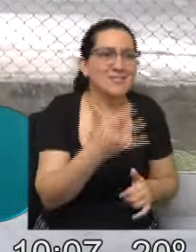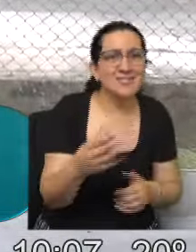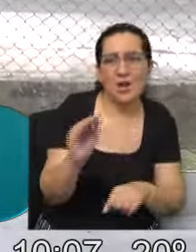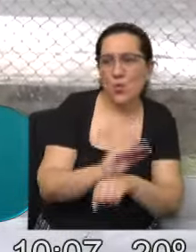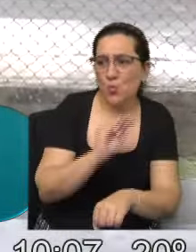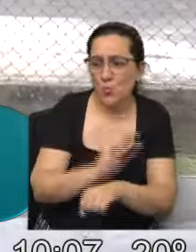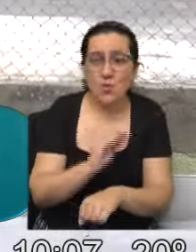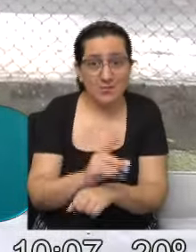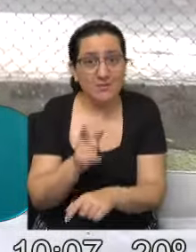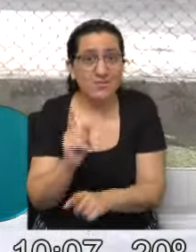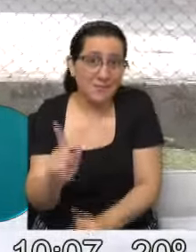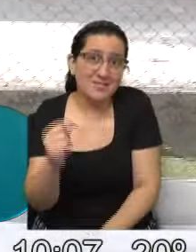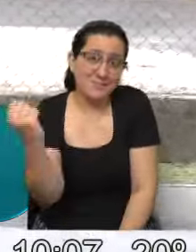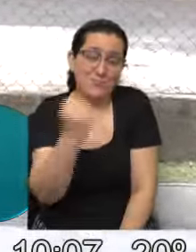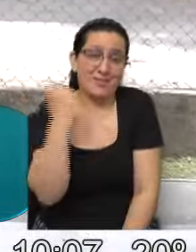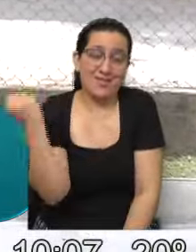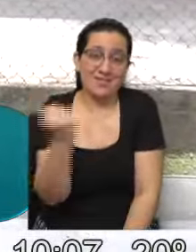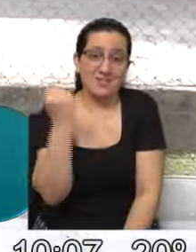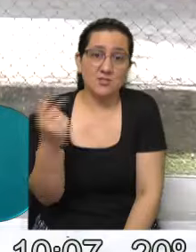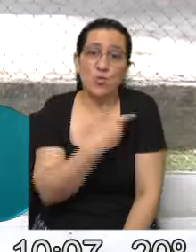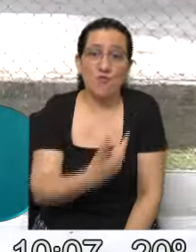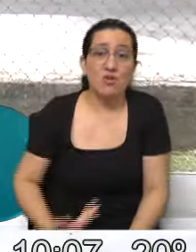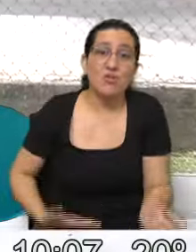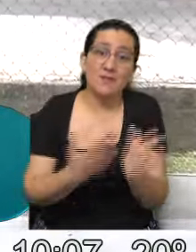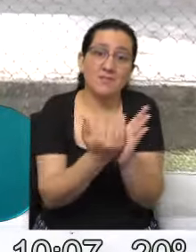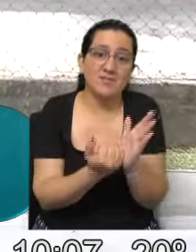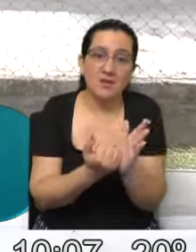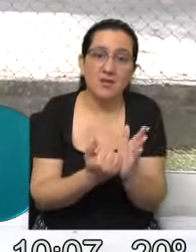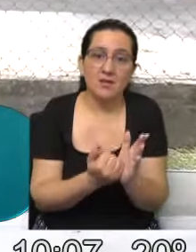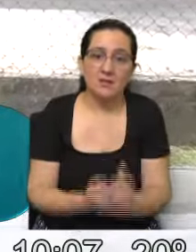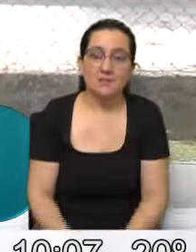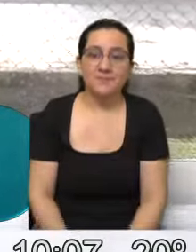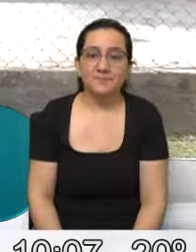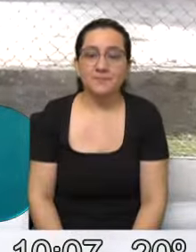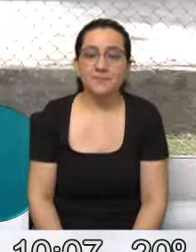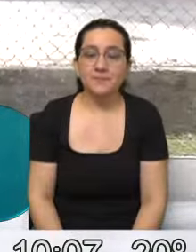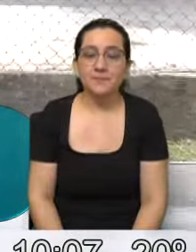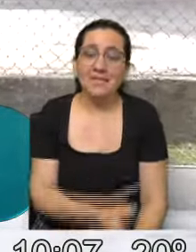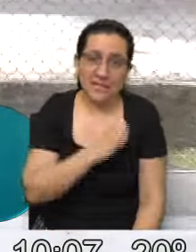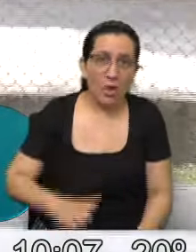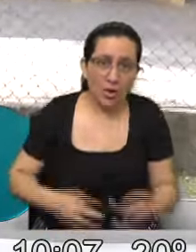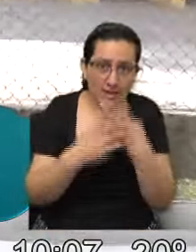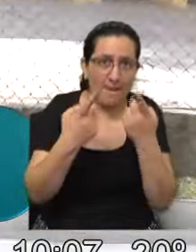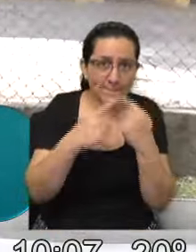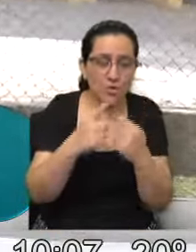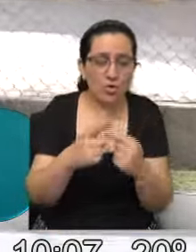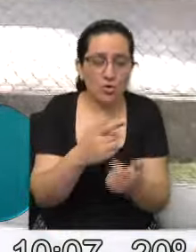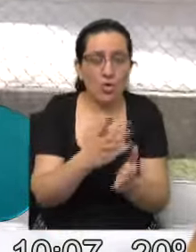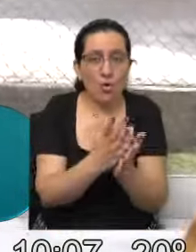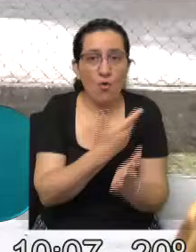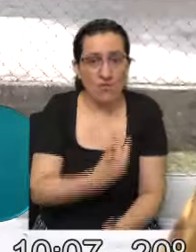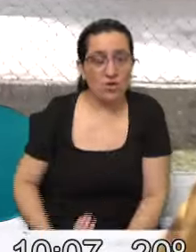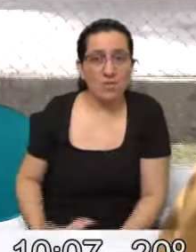cultura es parte que un gobierno departamental el estado en general pero el gobierno departamental también debe asegurar sobre todo